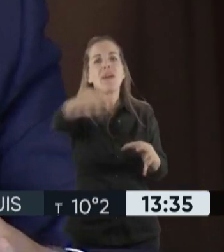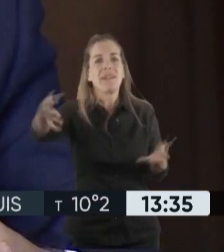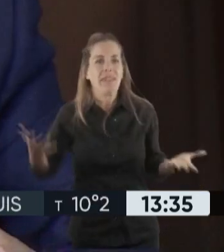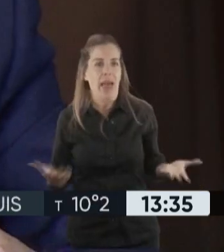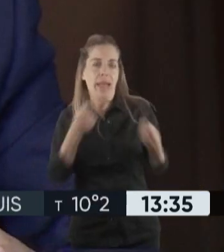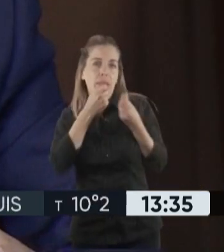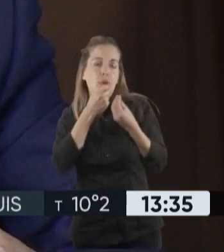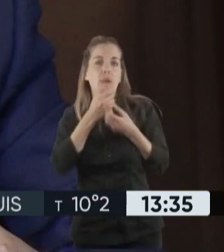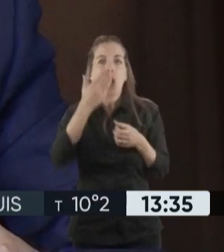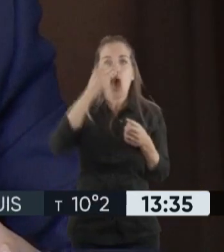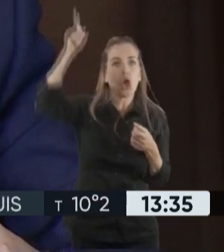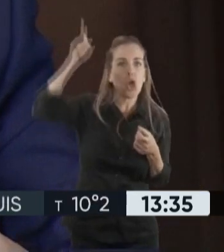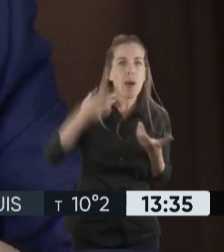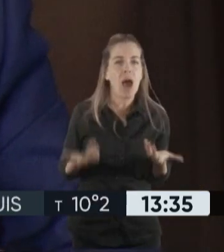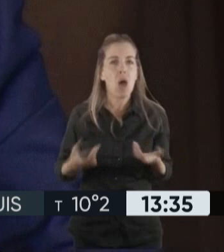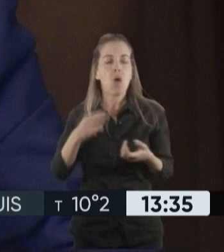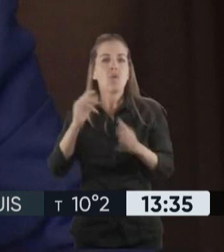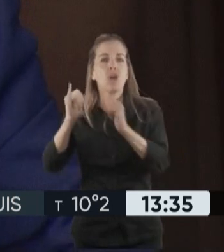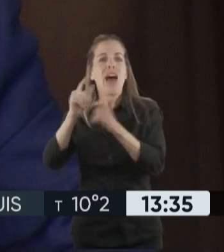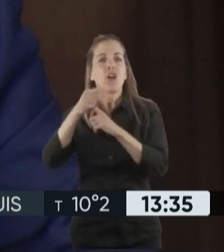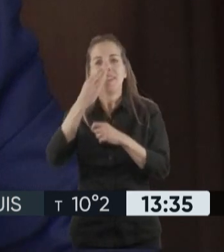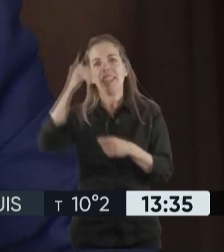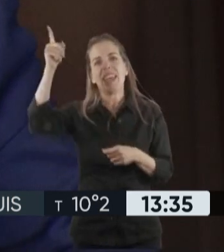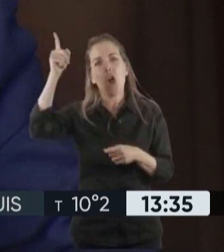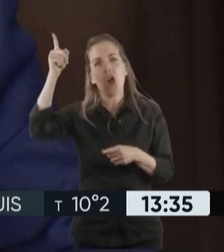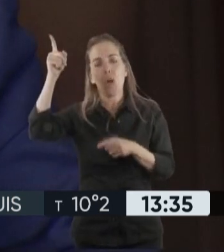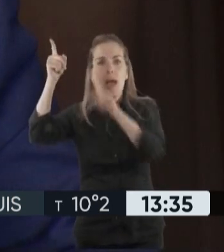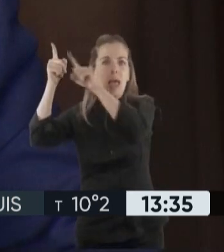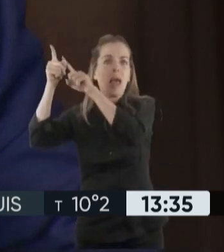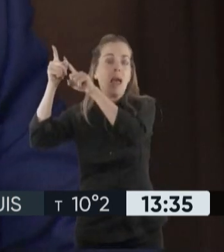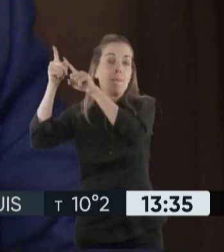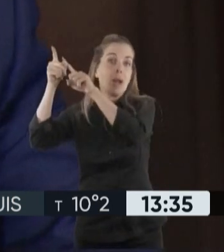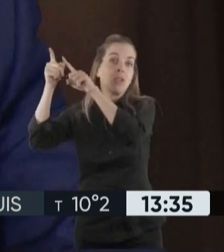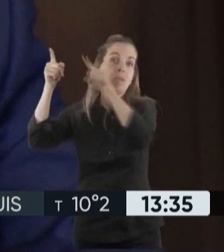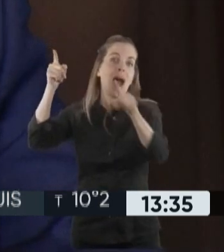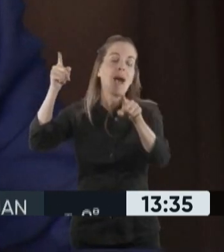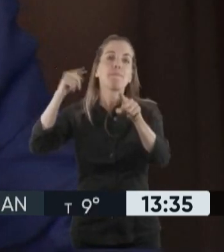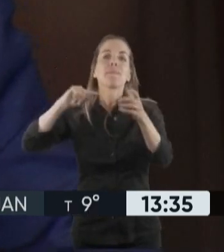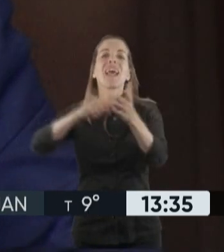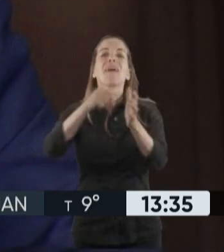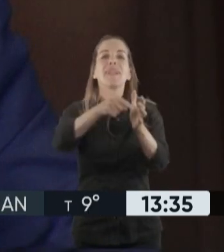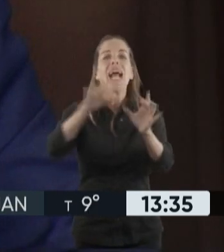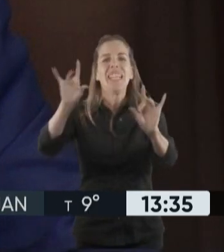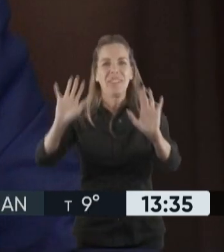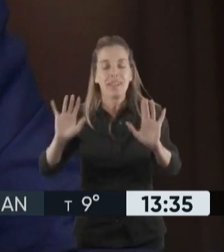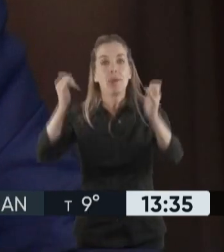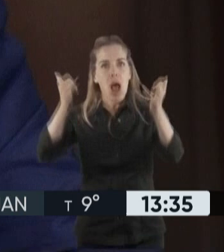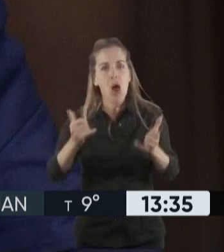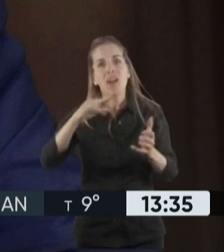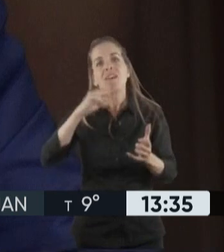Villa María, le va a costar un poco ir a estudiar a Córdoba, pero ahora tiene una universidad maravillosa en Villa